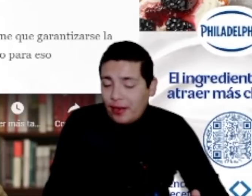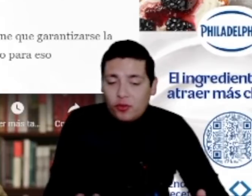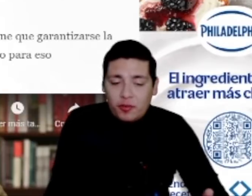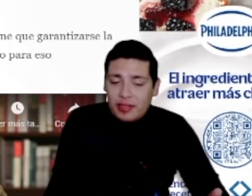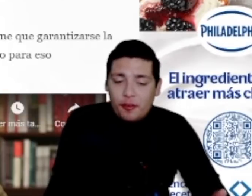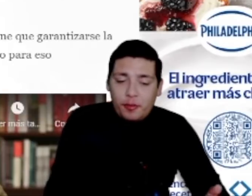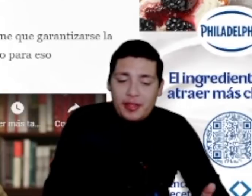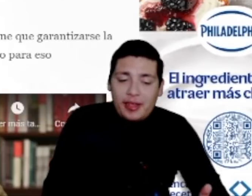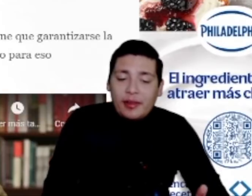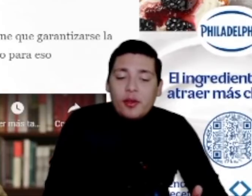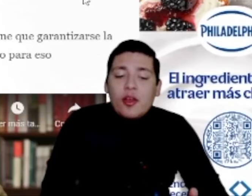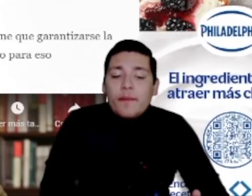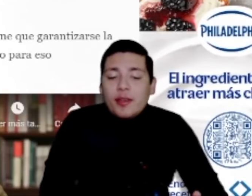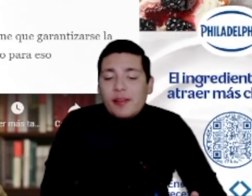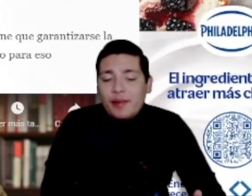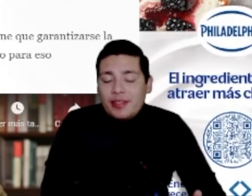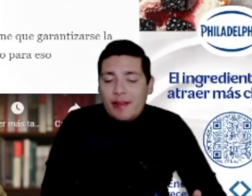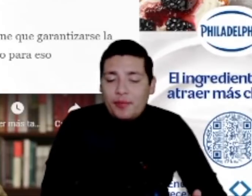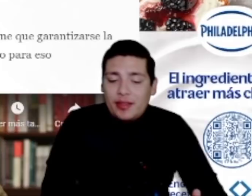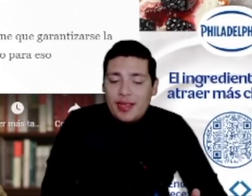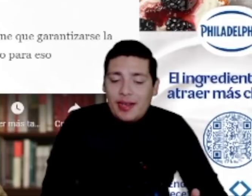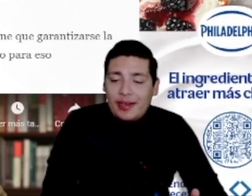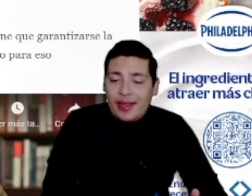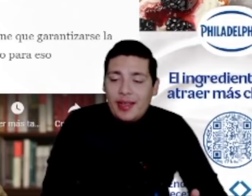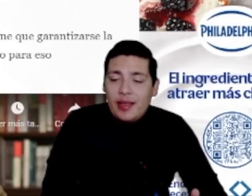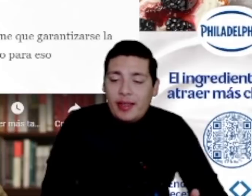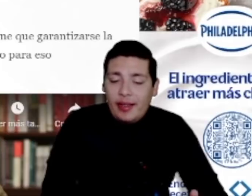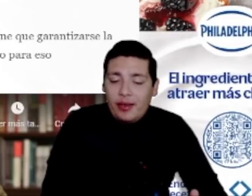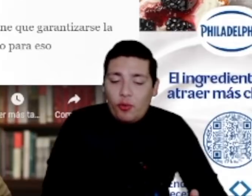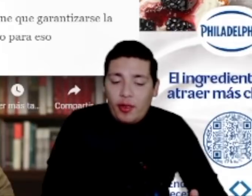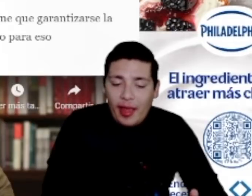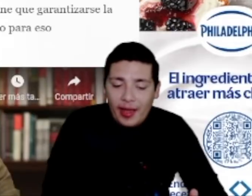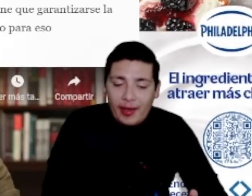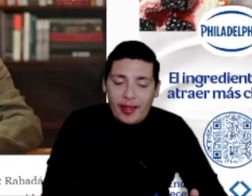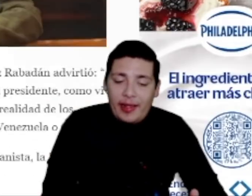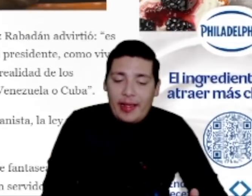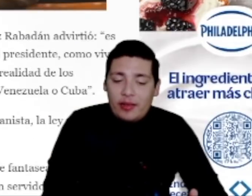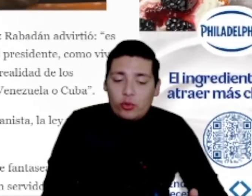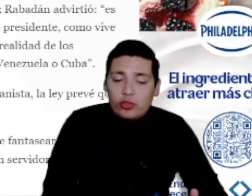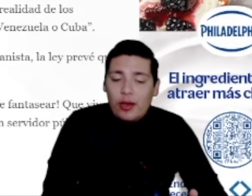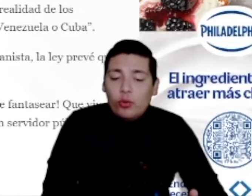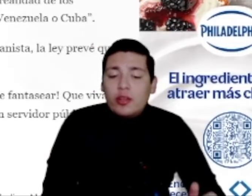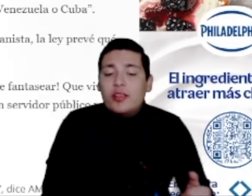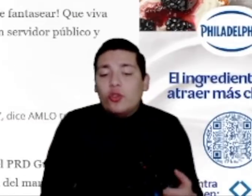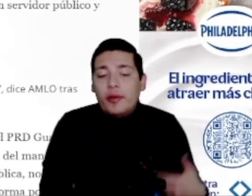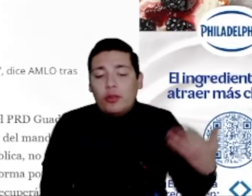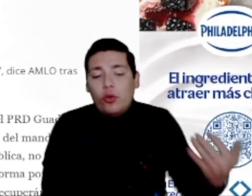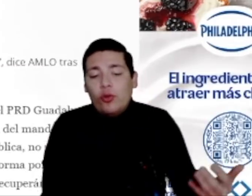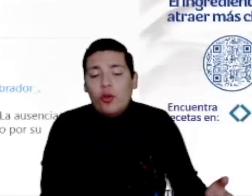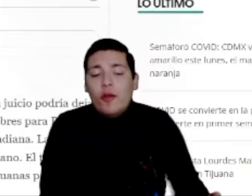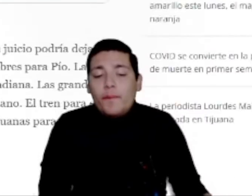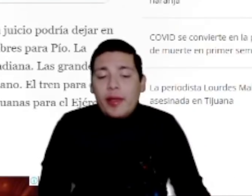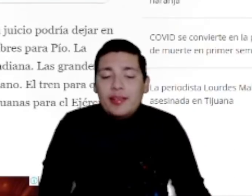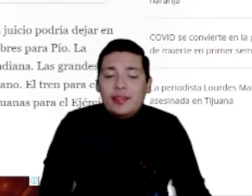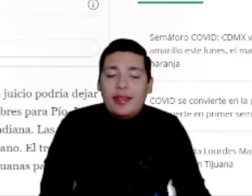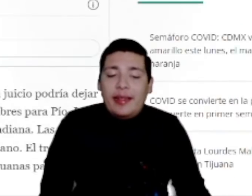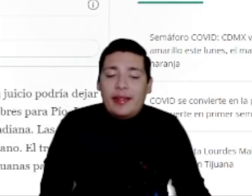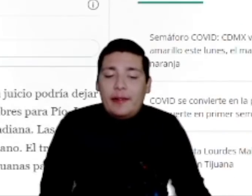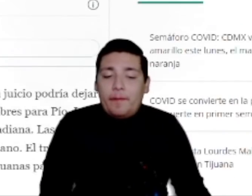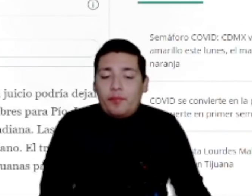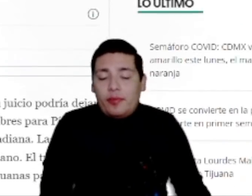del infarto, como les habíamos platicado, pues el presidente tiene que cuidar su salud, y sobre todo